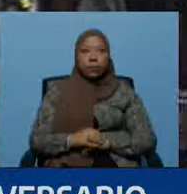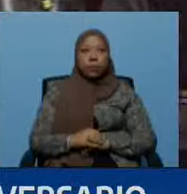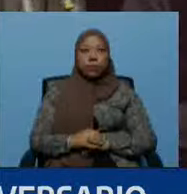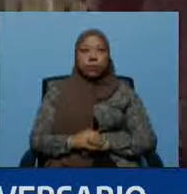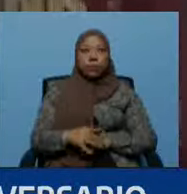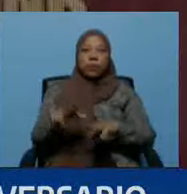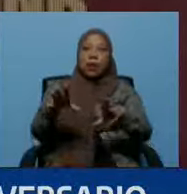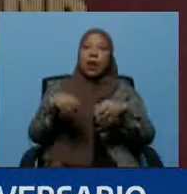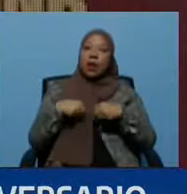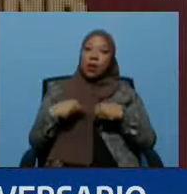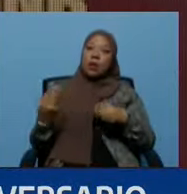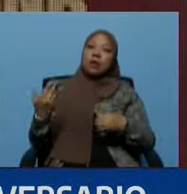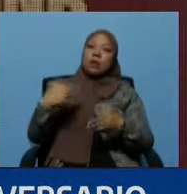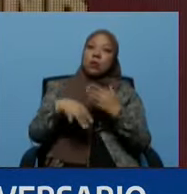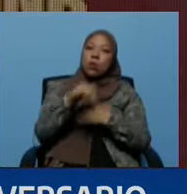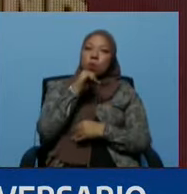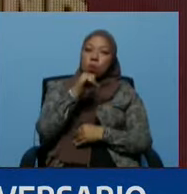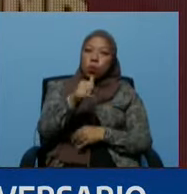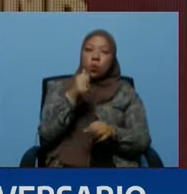adaptando